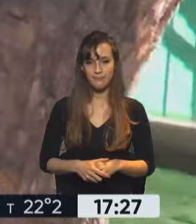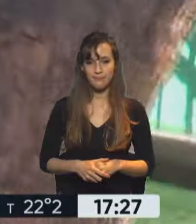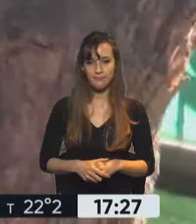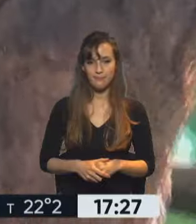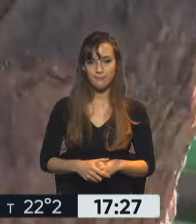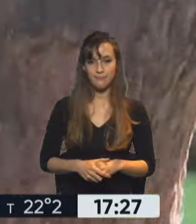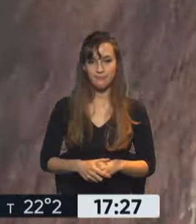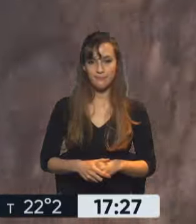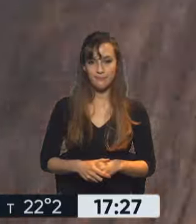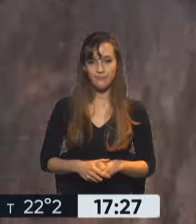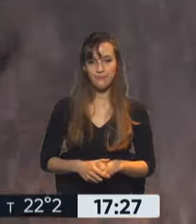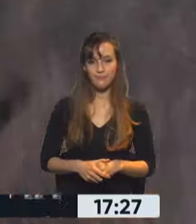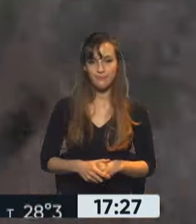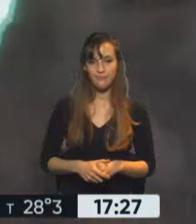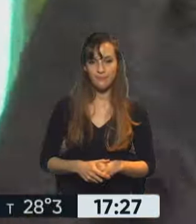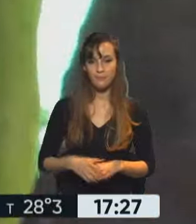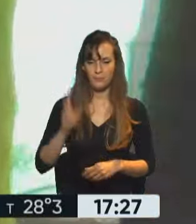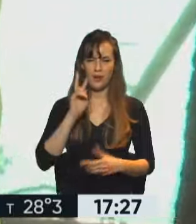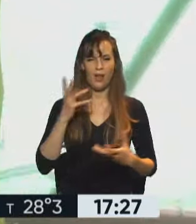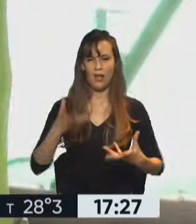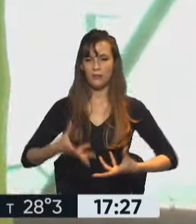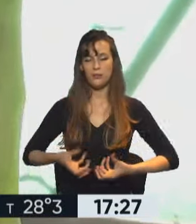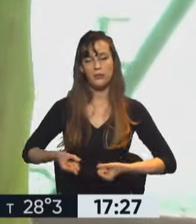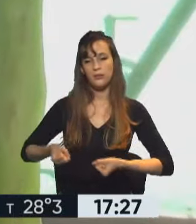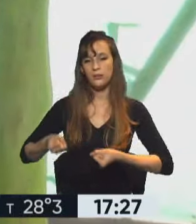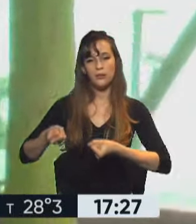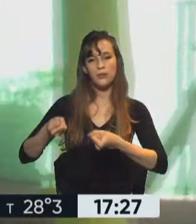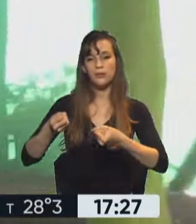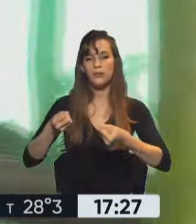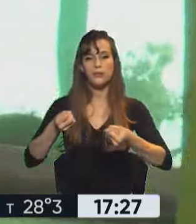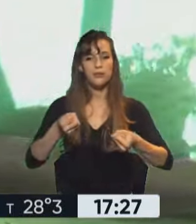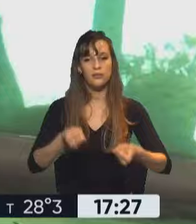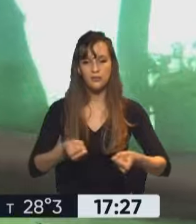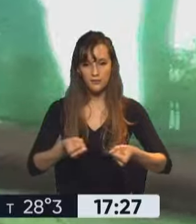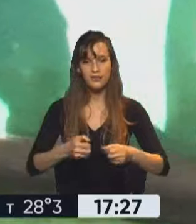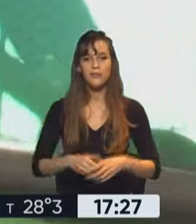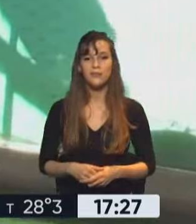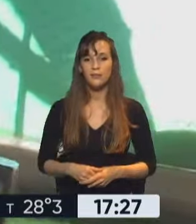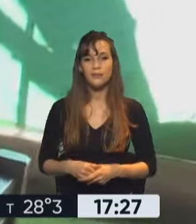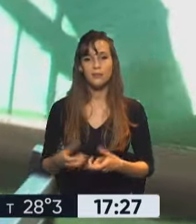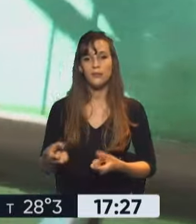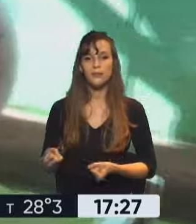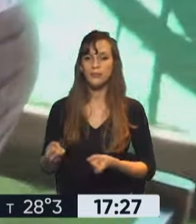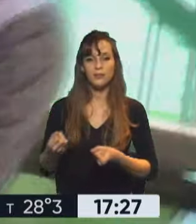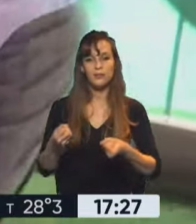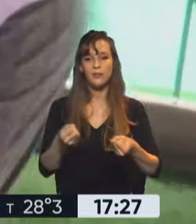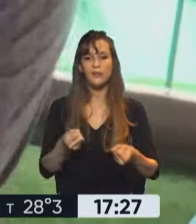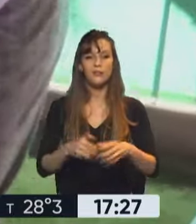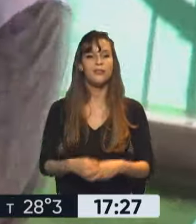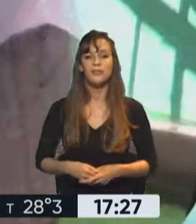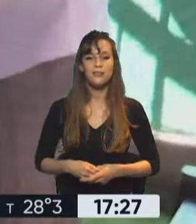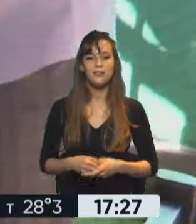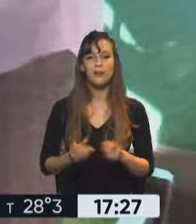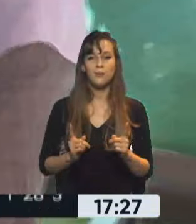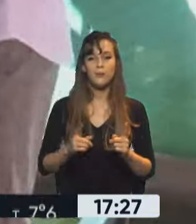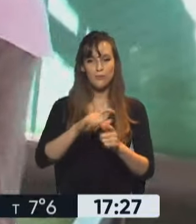Pero mire qué postura, mire cómo saqué esos tamales impresionantes, de los cuales me comí uno solo, para no exagerar.